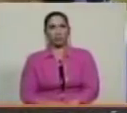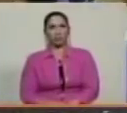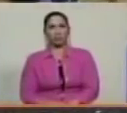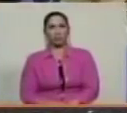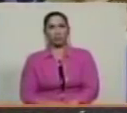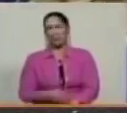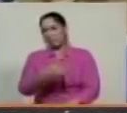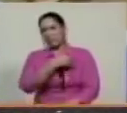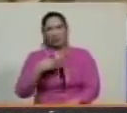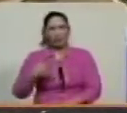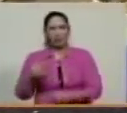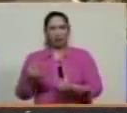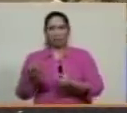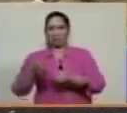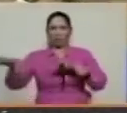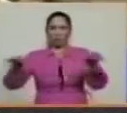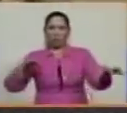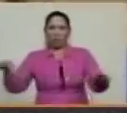para la derecha?